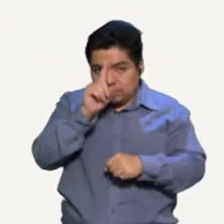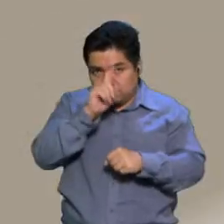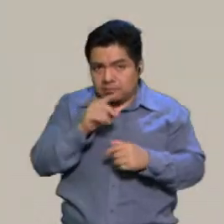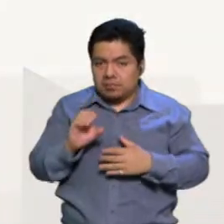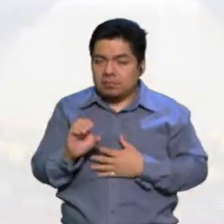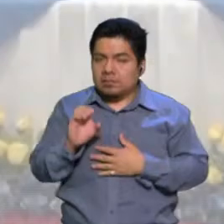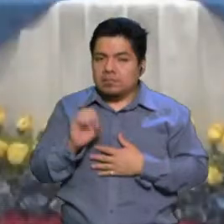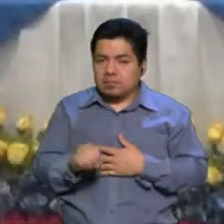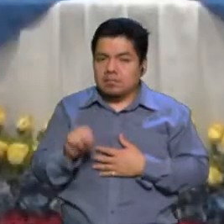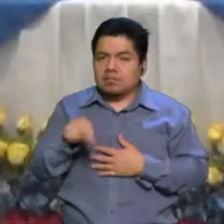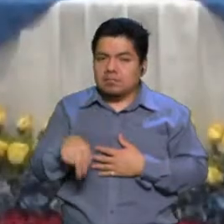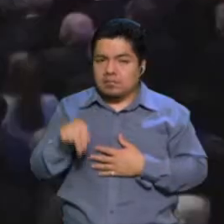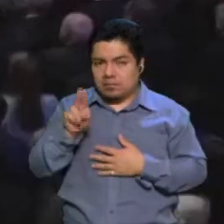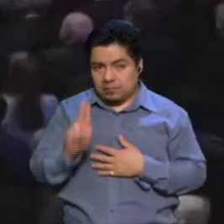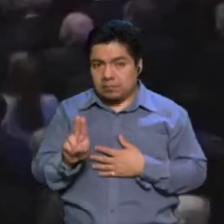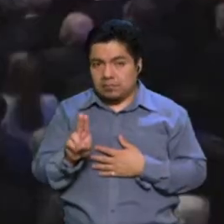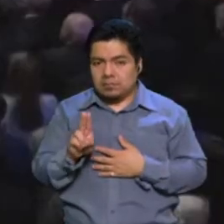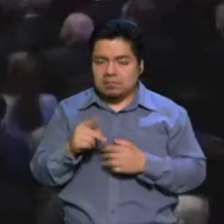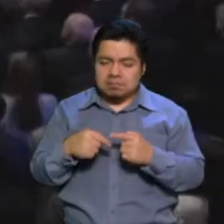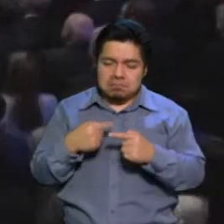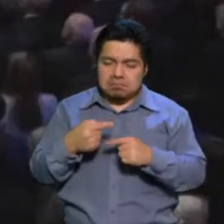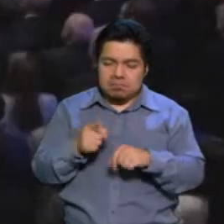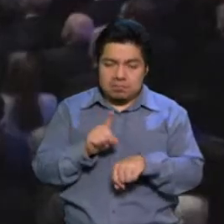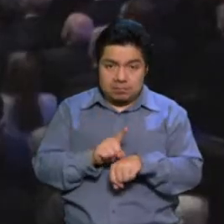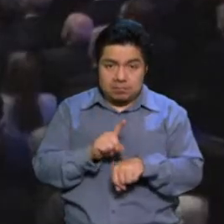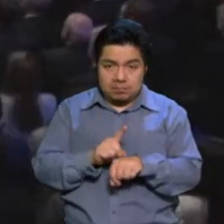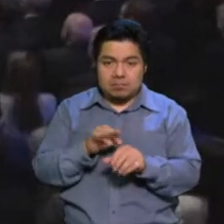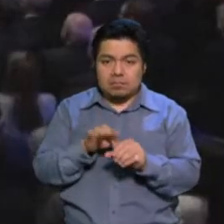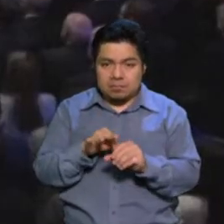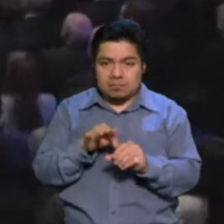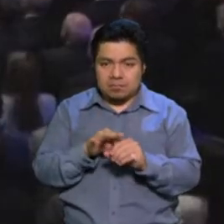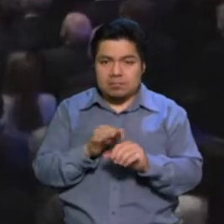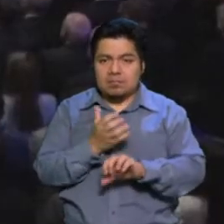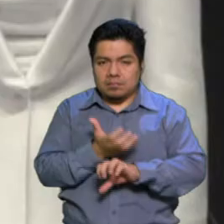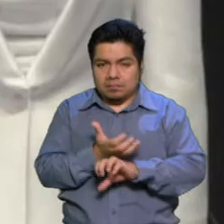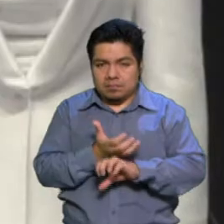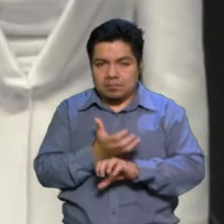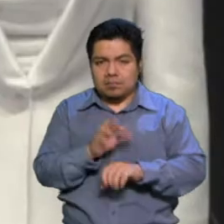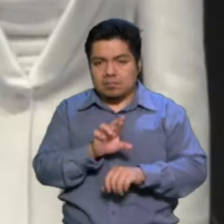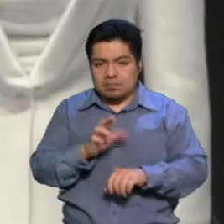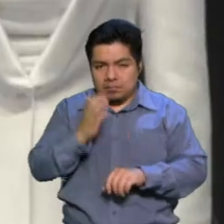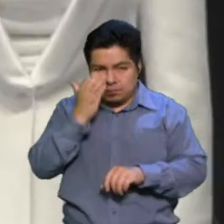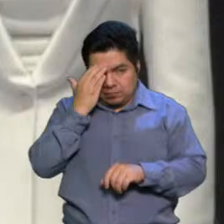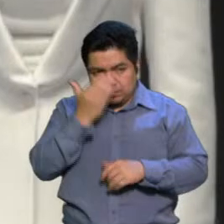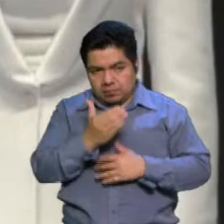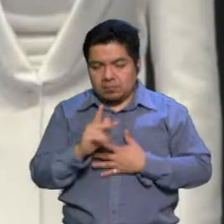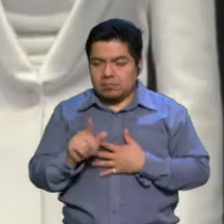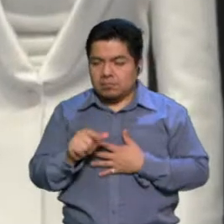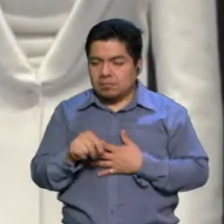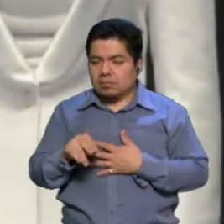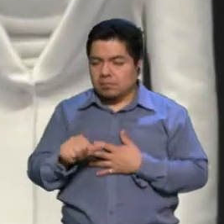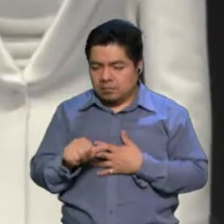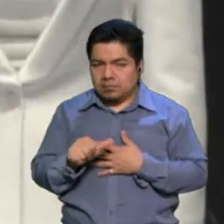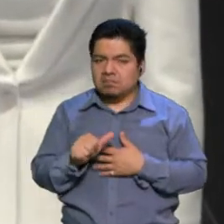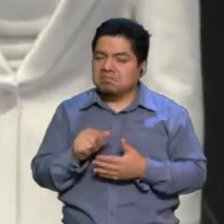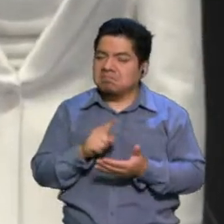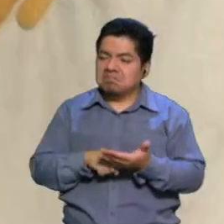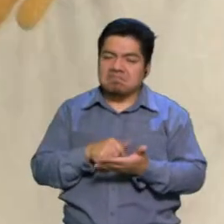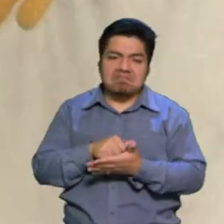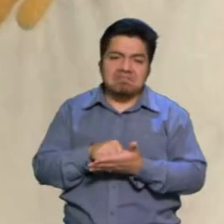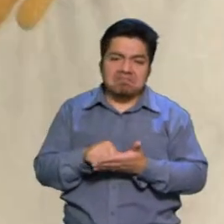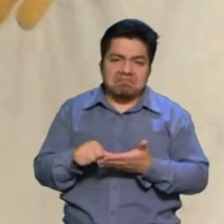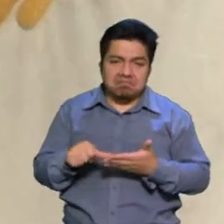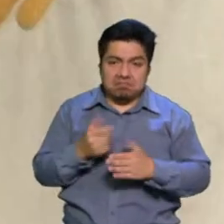Unidas. En estos días hubo una votación que Estados Unidos votó para que se reconociera el Estado de Palestina. Estados Unidos la vetó y sabemos